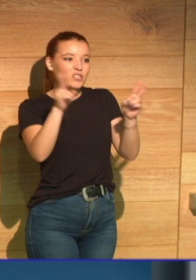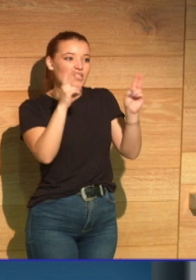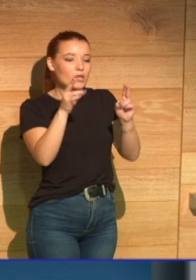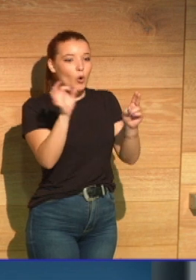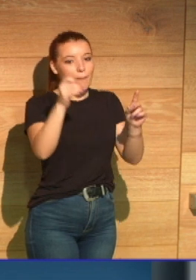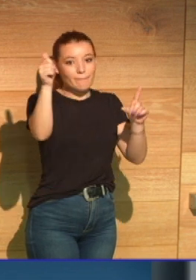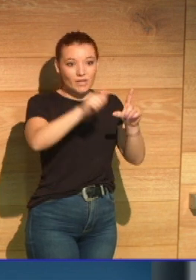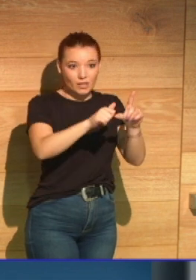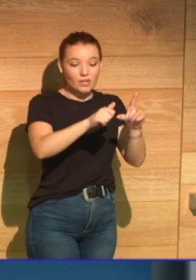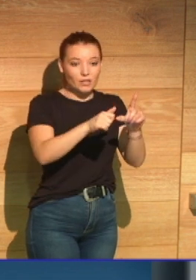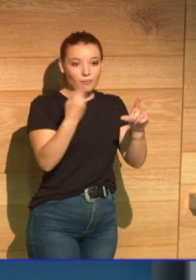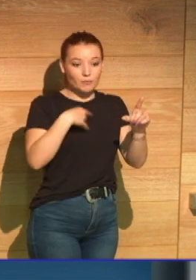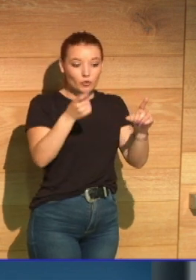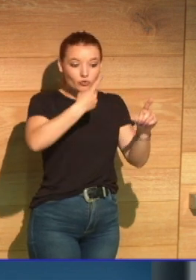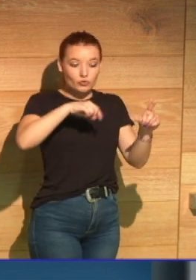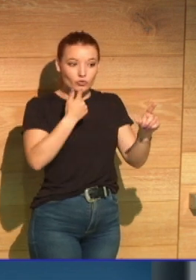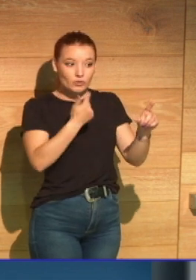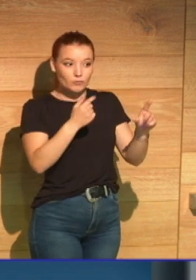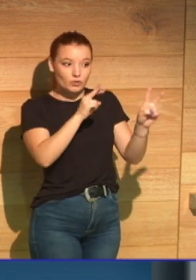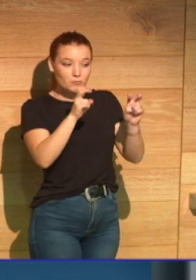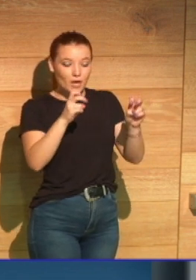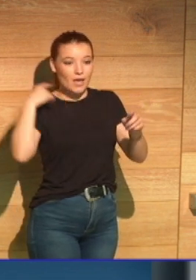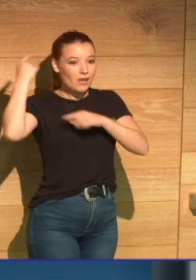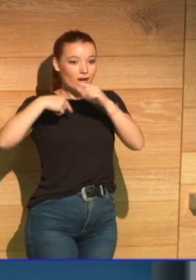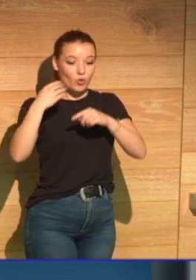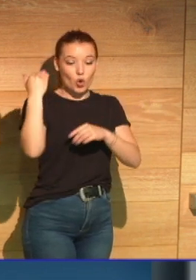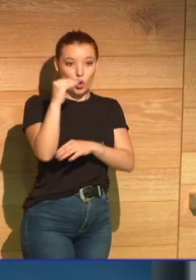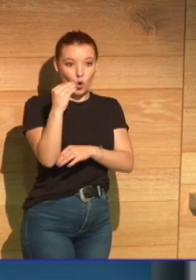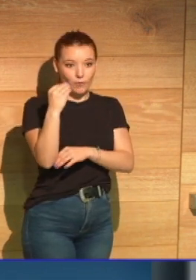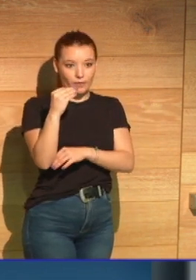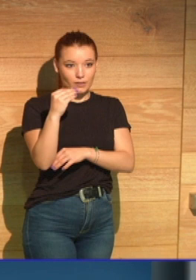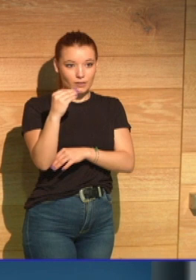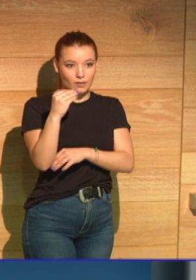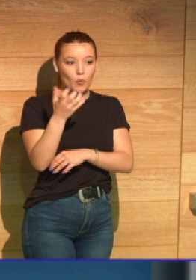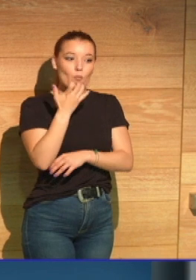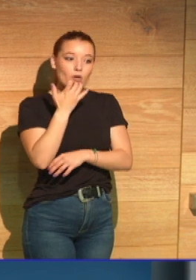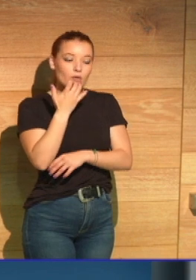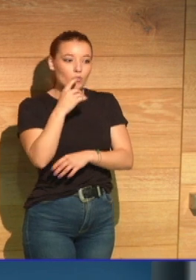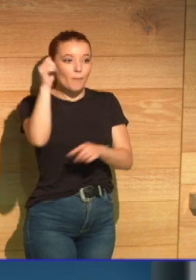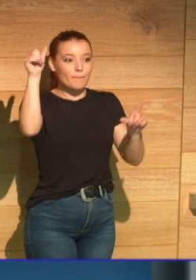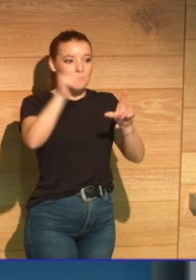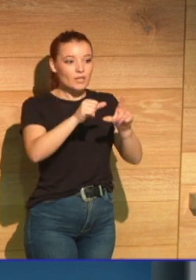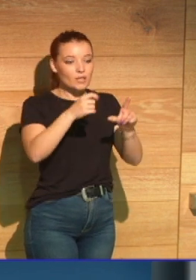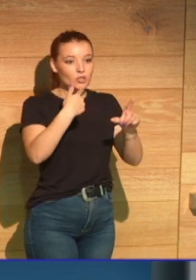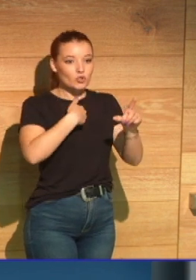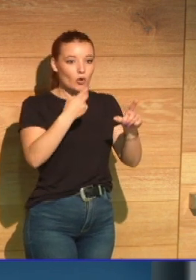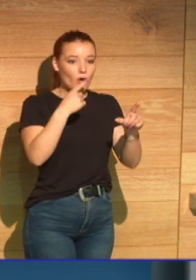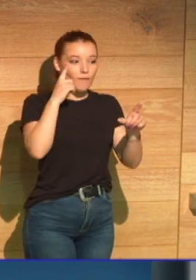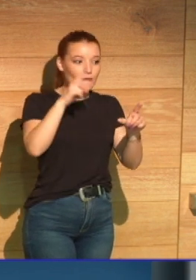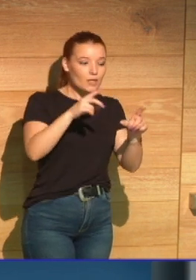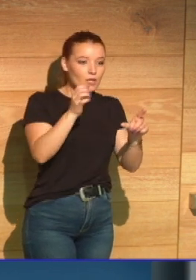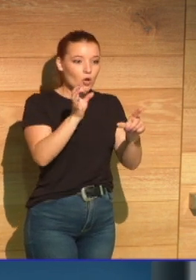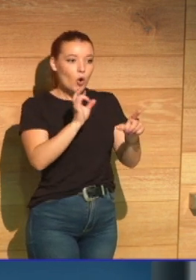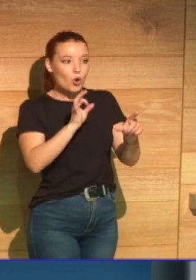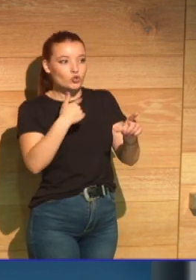es un poco lo que hablamos cuando hablamos de las generaciones más jóvenes. Siempre suele haber esta relación con la película yo vi, o en la serie yo entendí, o yo vi aquella situación.